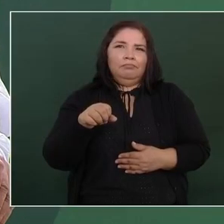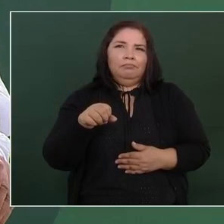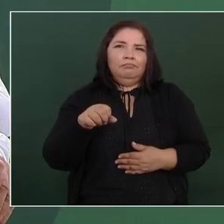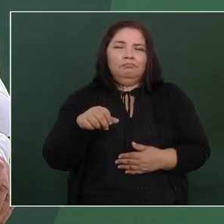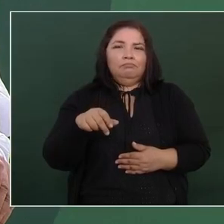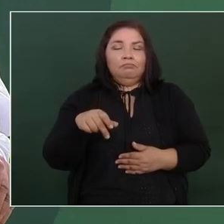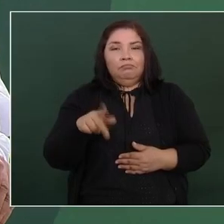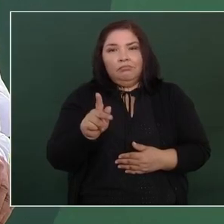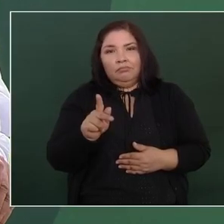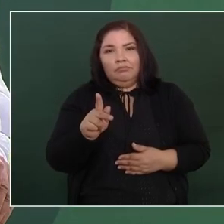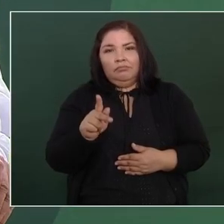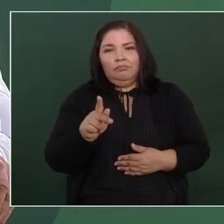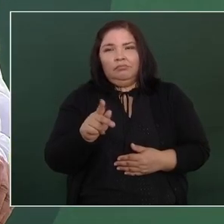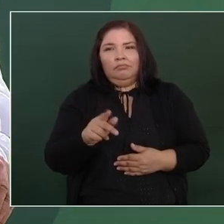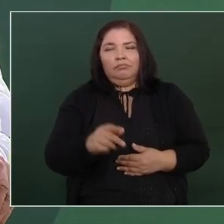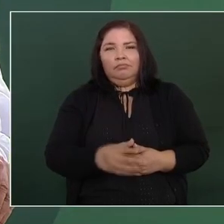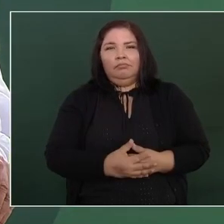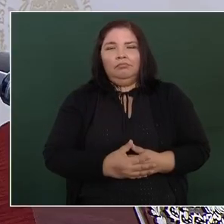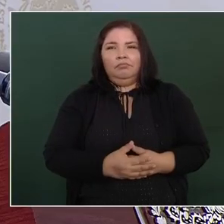también